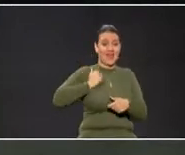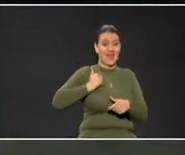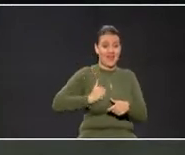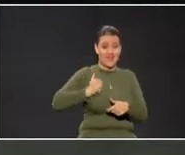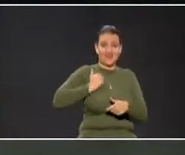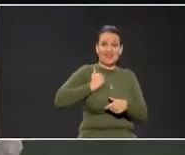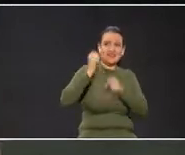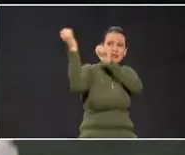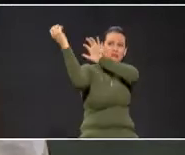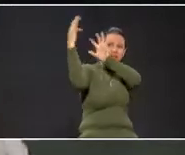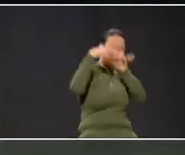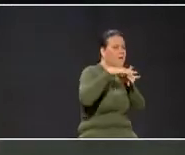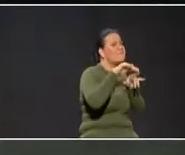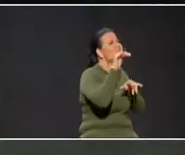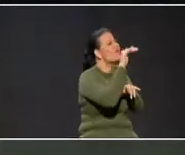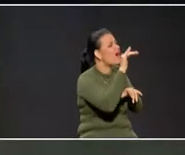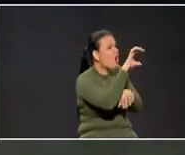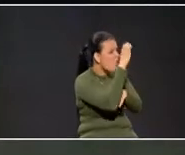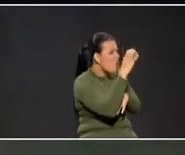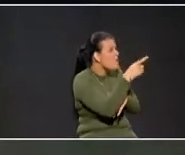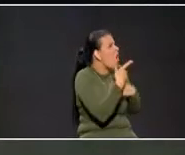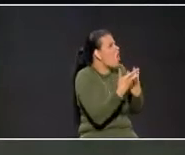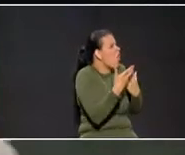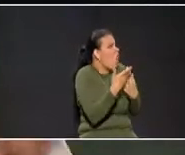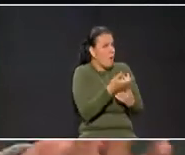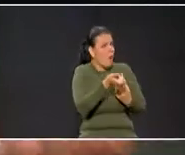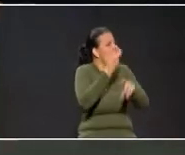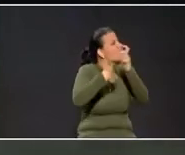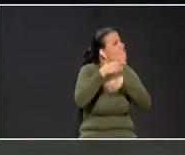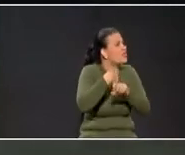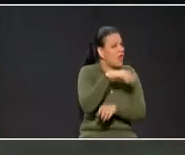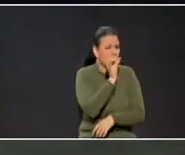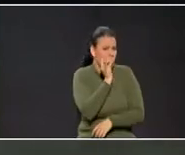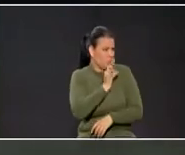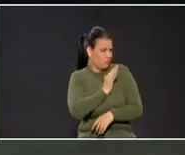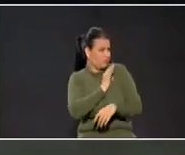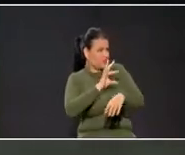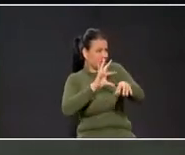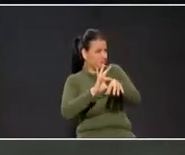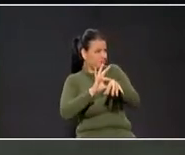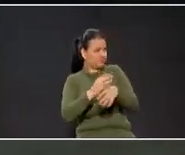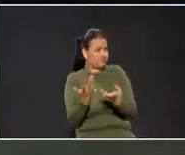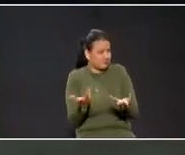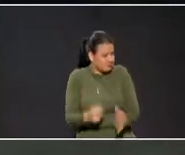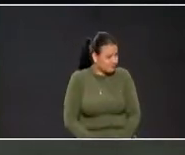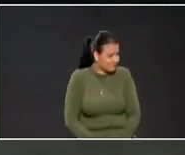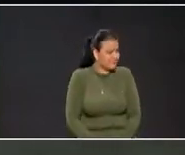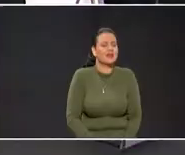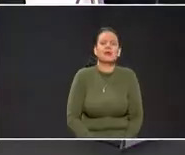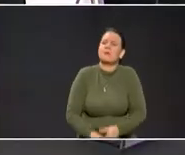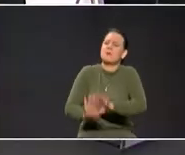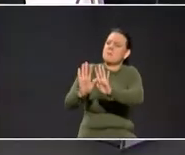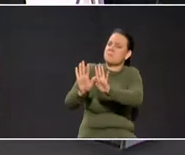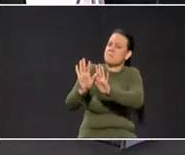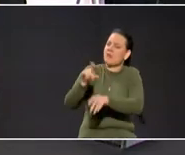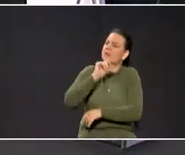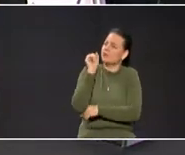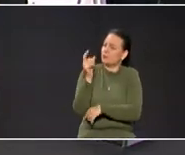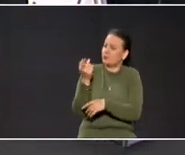la mejor empresa del mundo entonces qué le vamos a dar más vueltas al asunto candidato y para atraer esa inversión